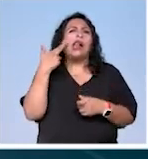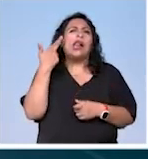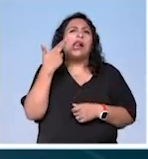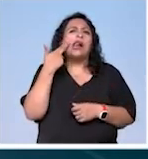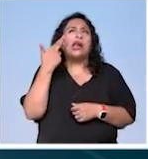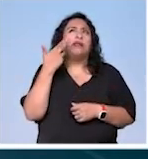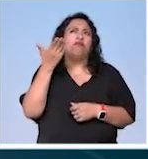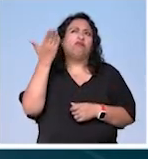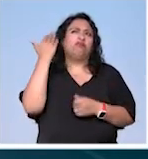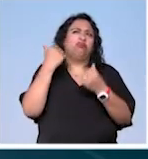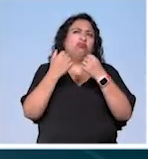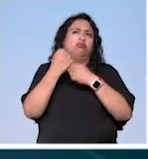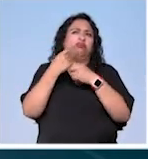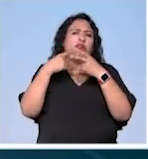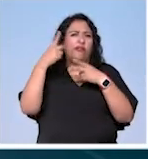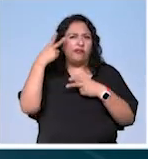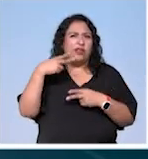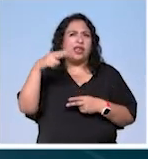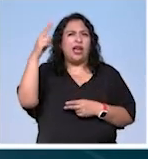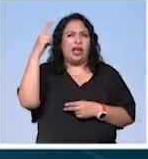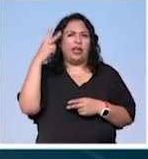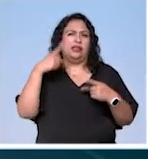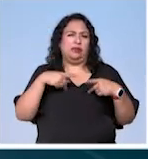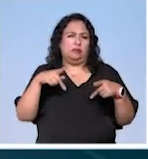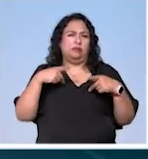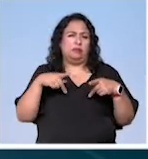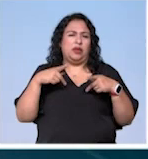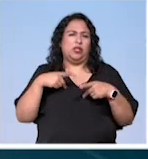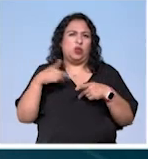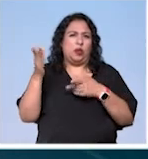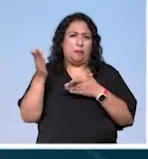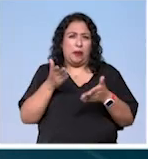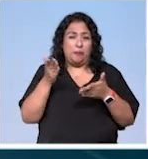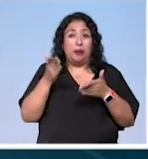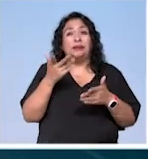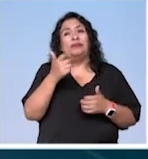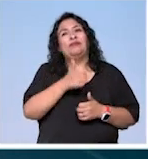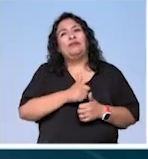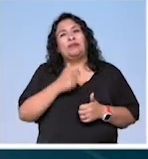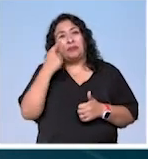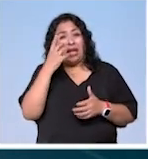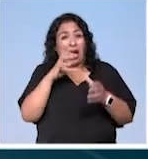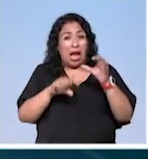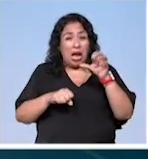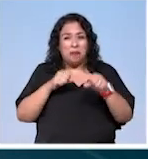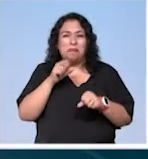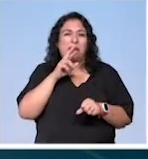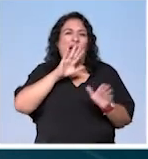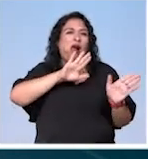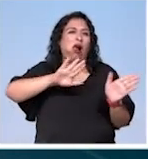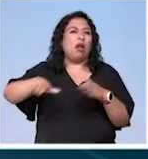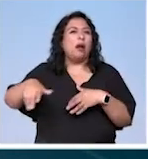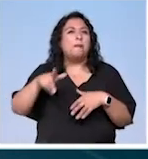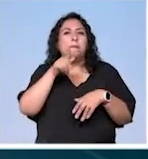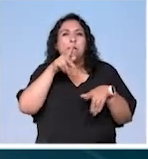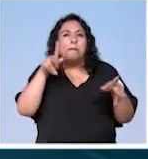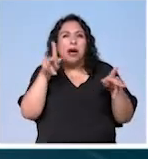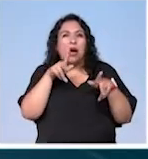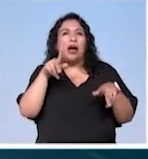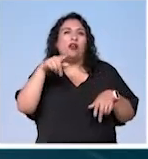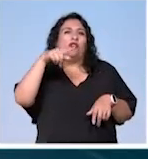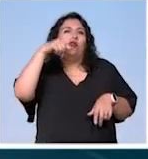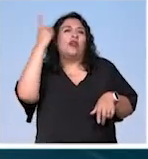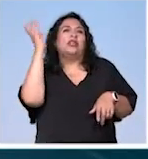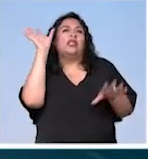en la época de los primeros viajes de colonos. Lamentablemente, para alimentarse prefirió atacar pájaros por ser